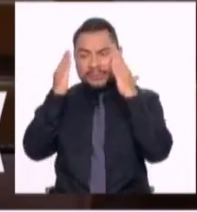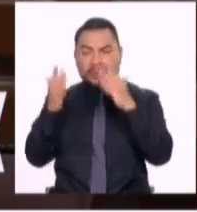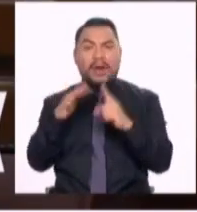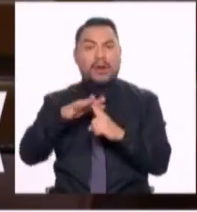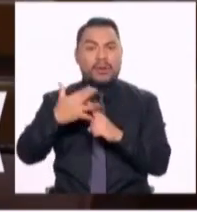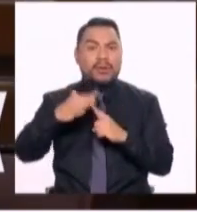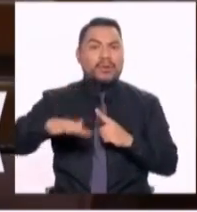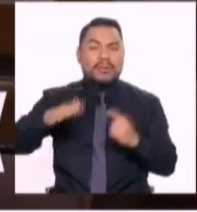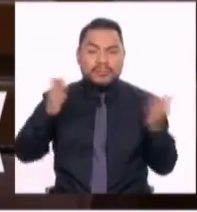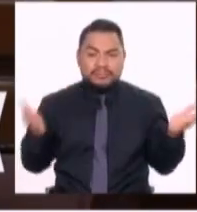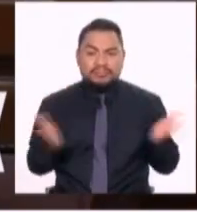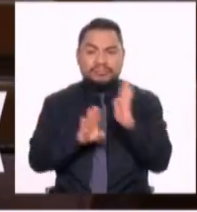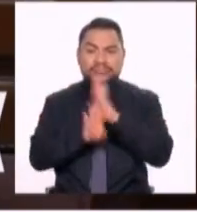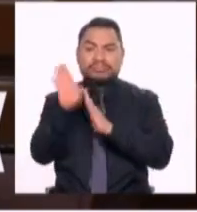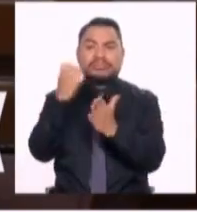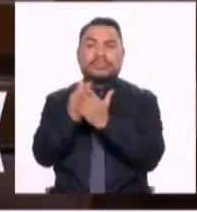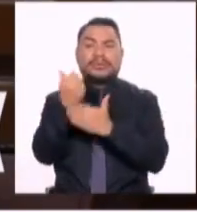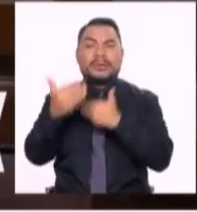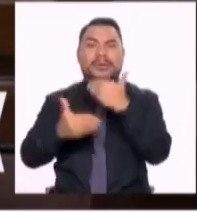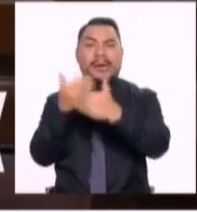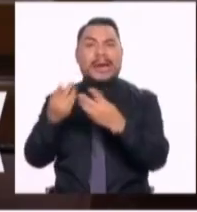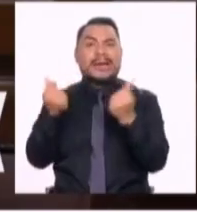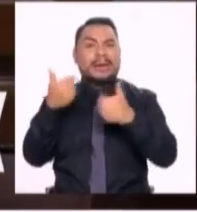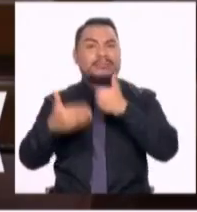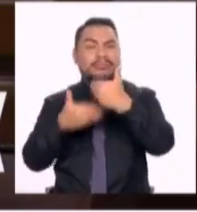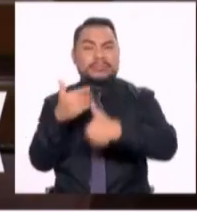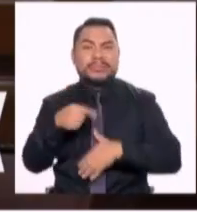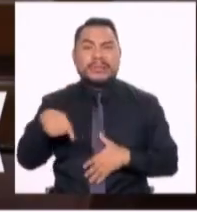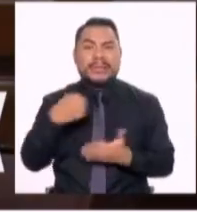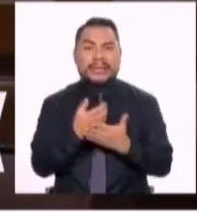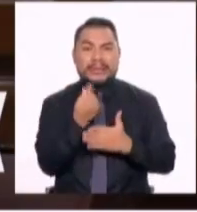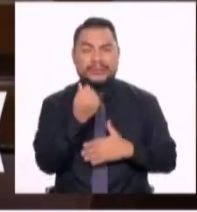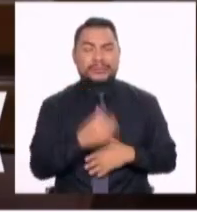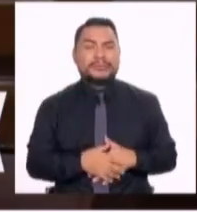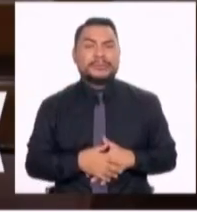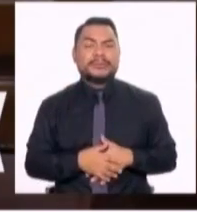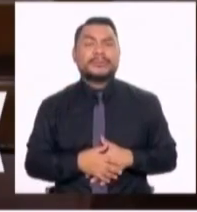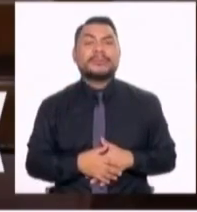cosas, de lo que es necesario para